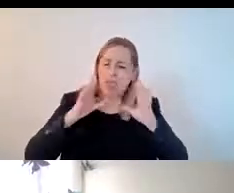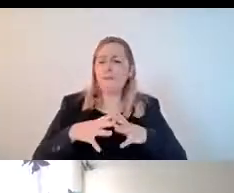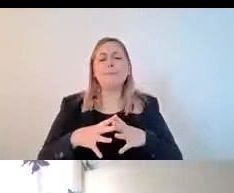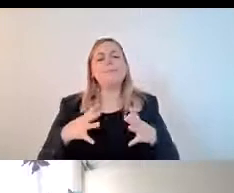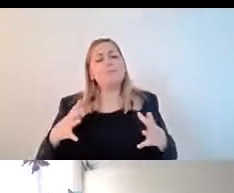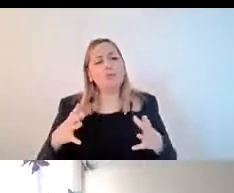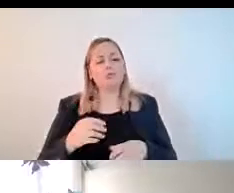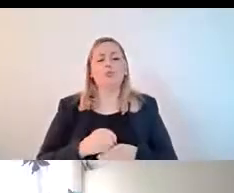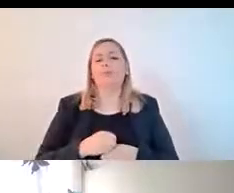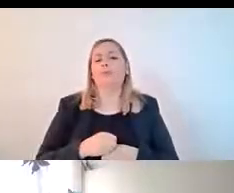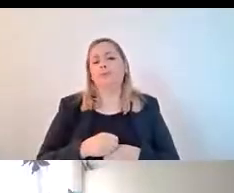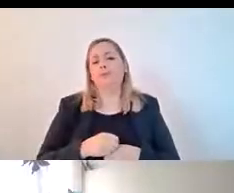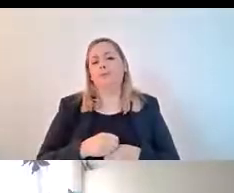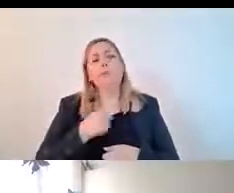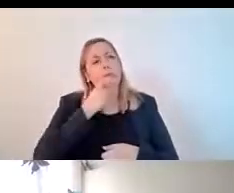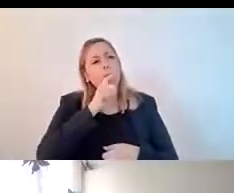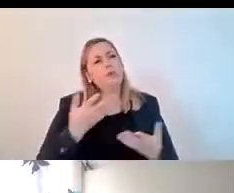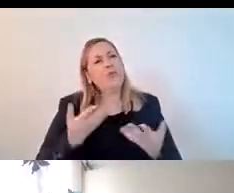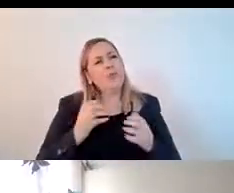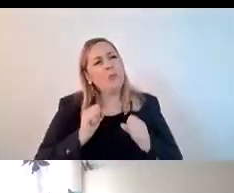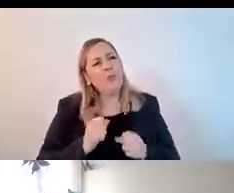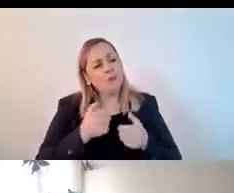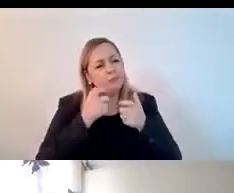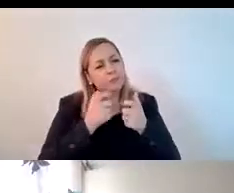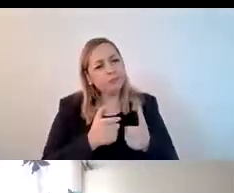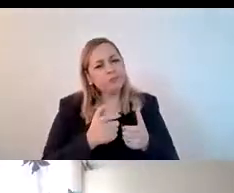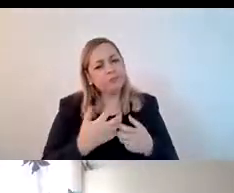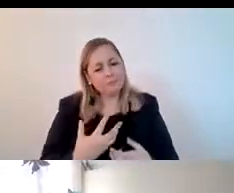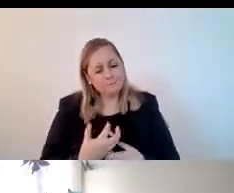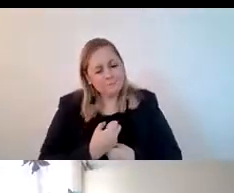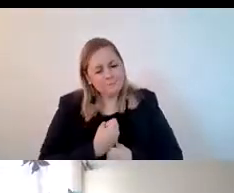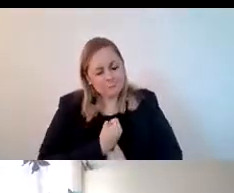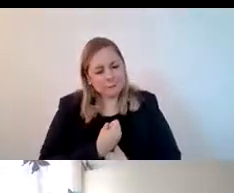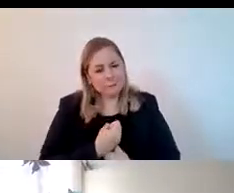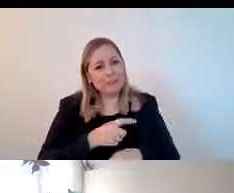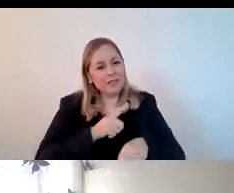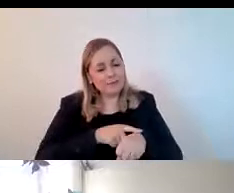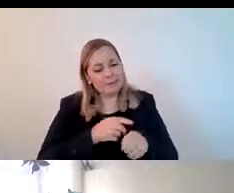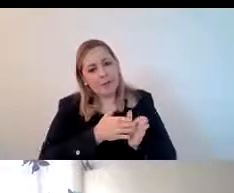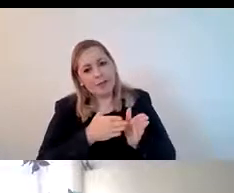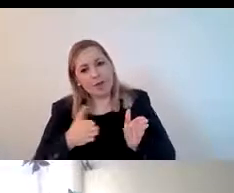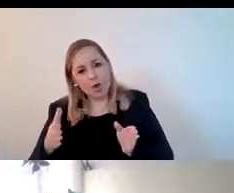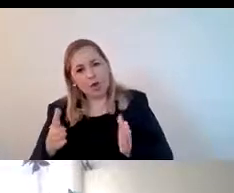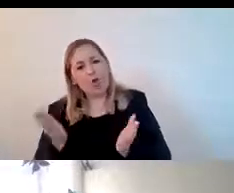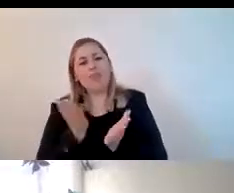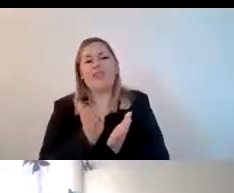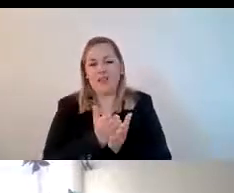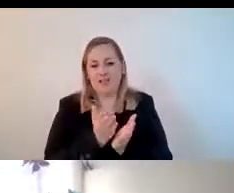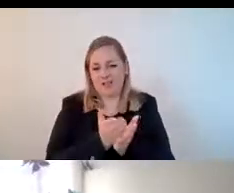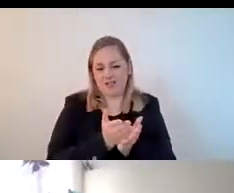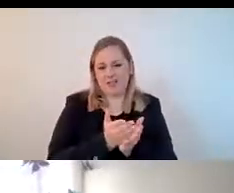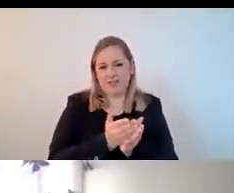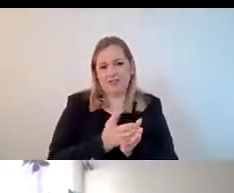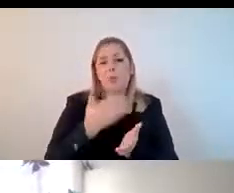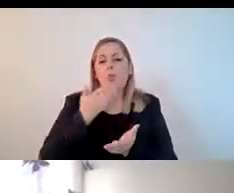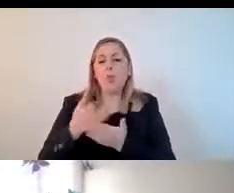si cómo pueden manejar la frustración durante los periodos de clase, especialmente al